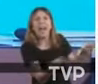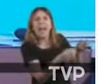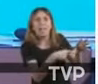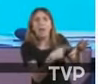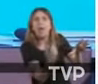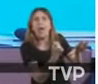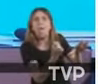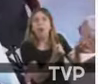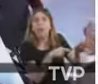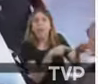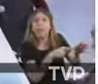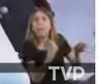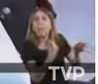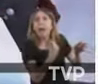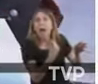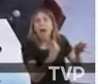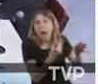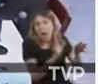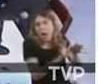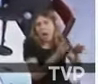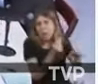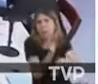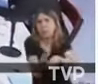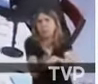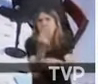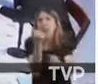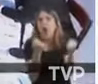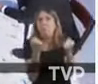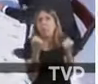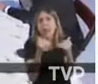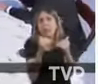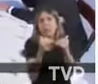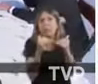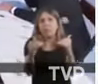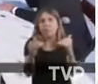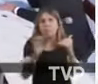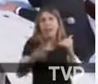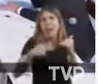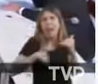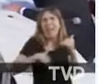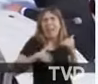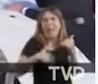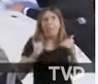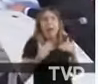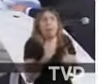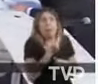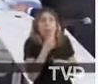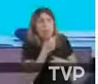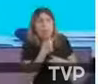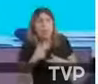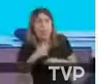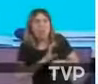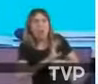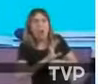muy importantes para fortalecer la estabilidad de la Argentina. Y es importante que haya mejores condiciones para el refinanciamiento de esas deudas. También